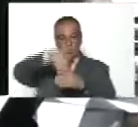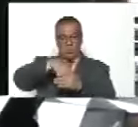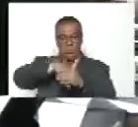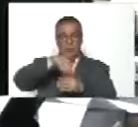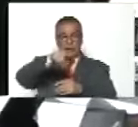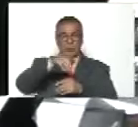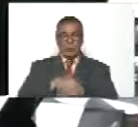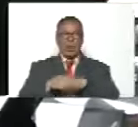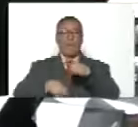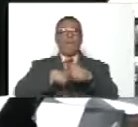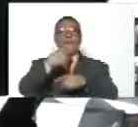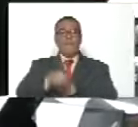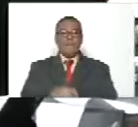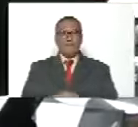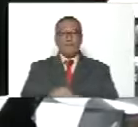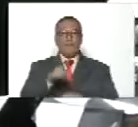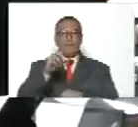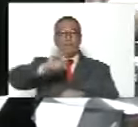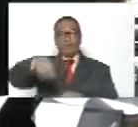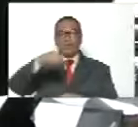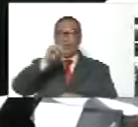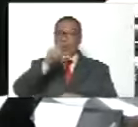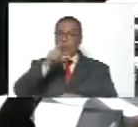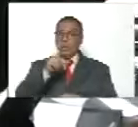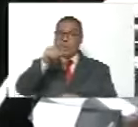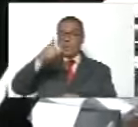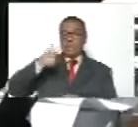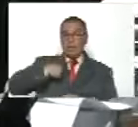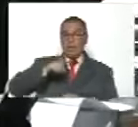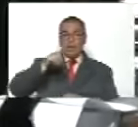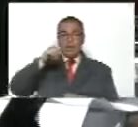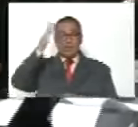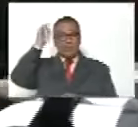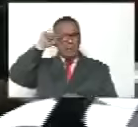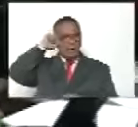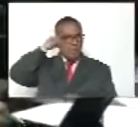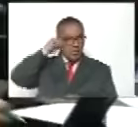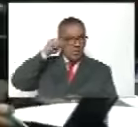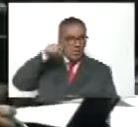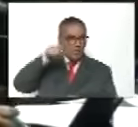elección el próximo mes de julio. Tenemos que